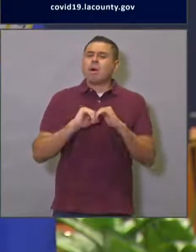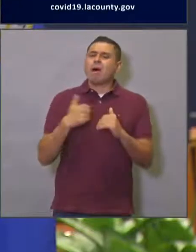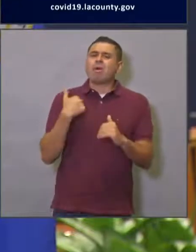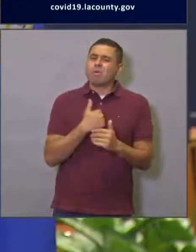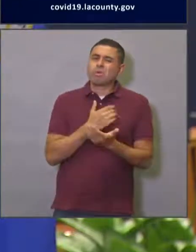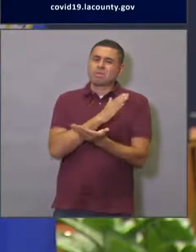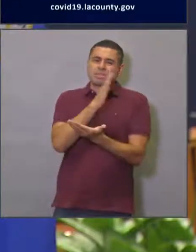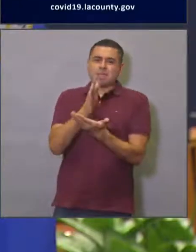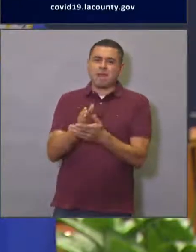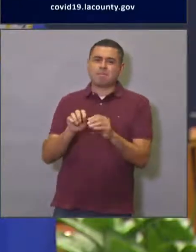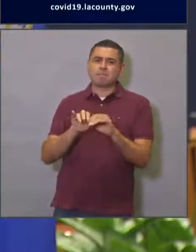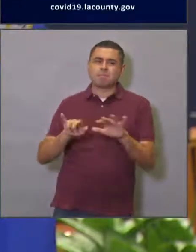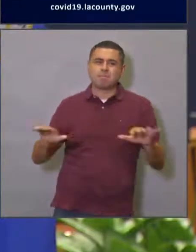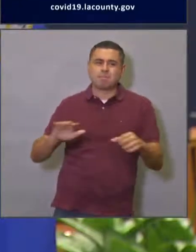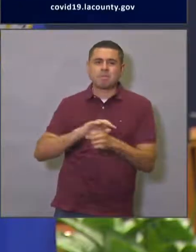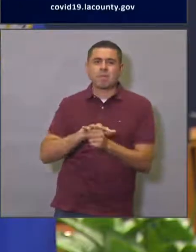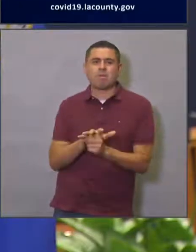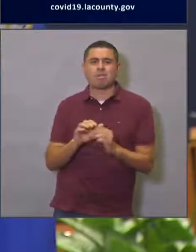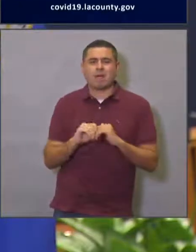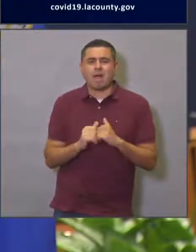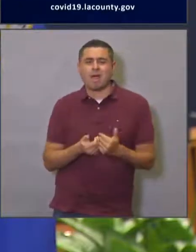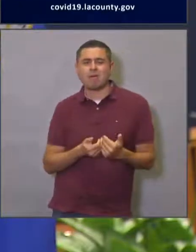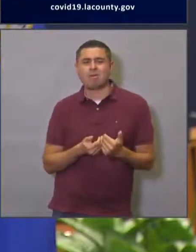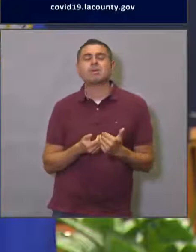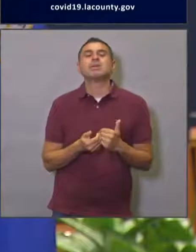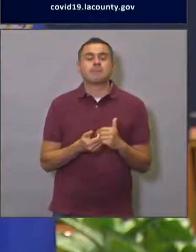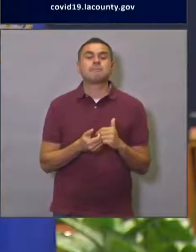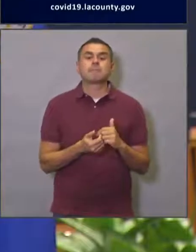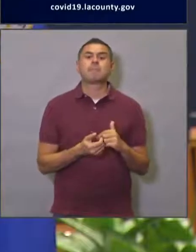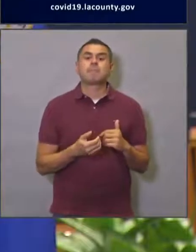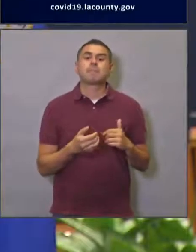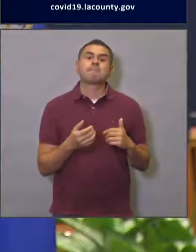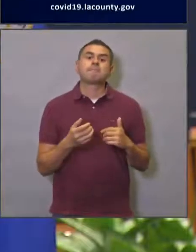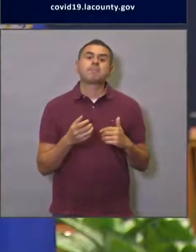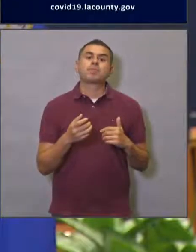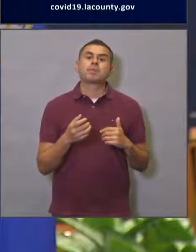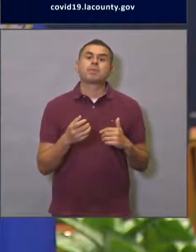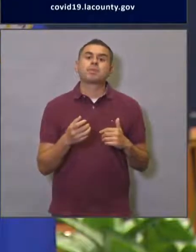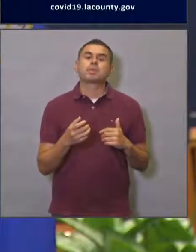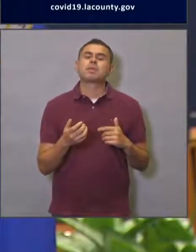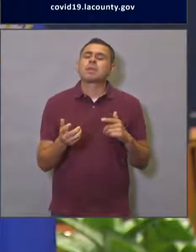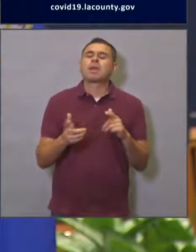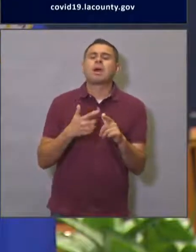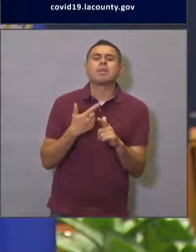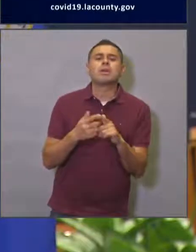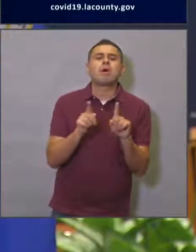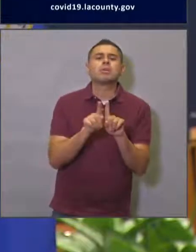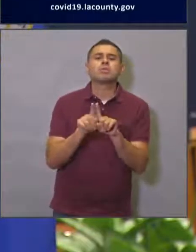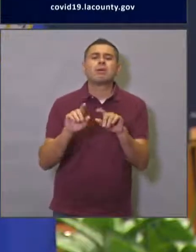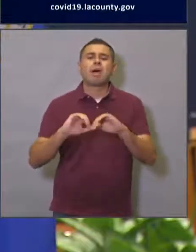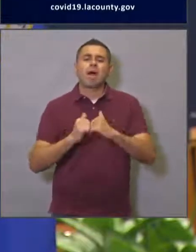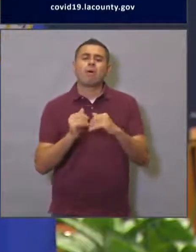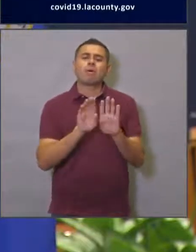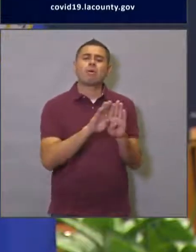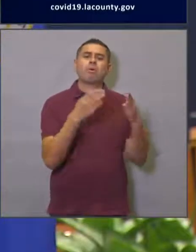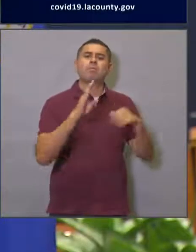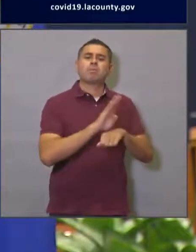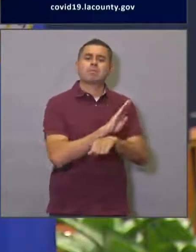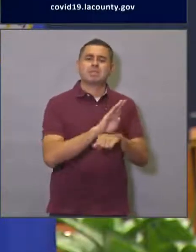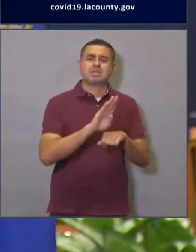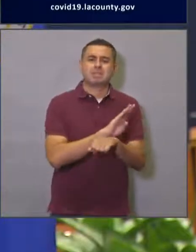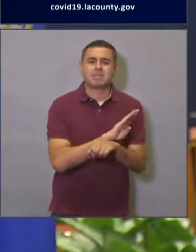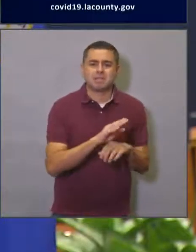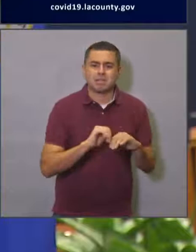de COVID-19 y también para reabrir sectores están afectando a